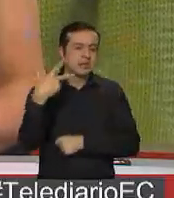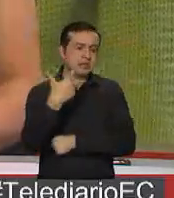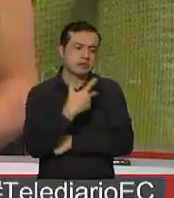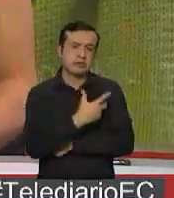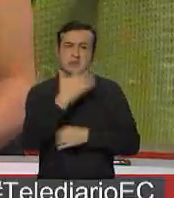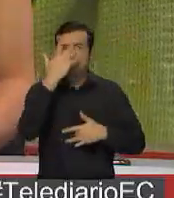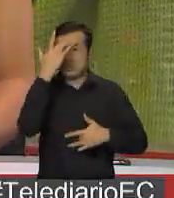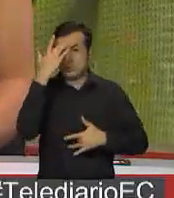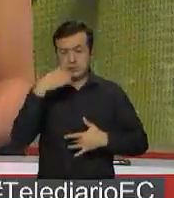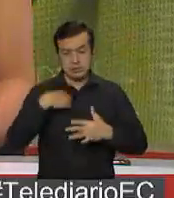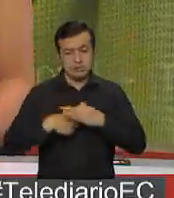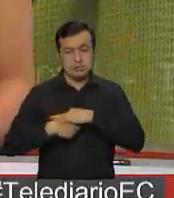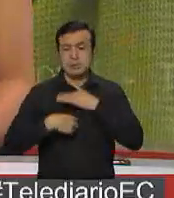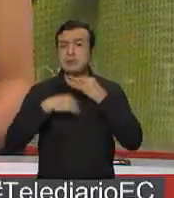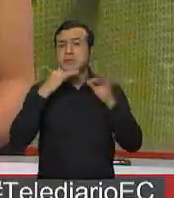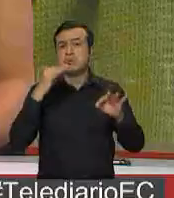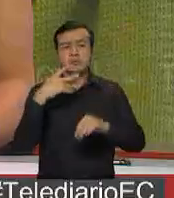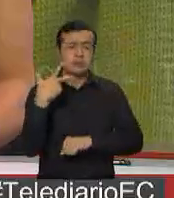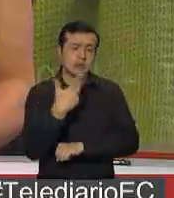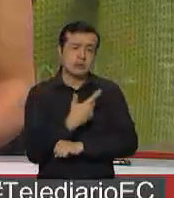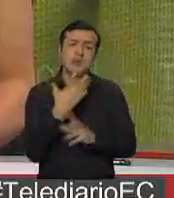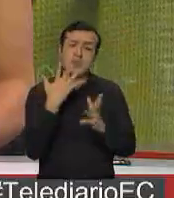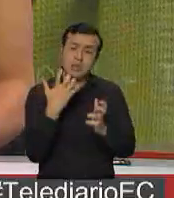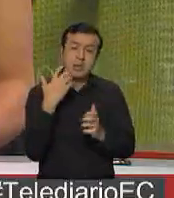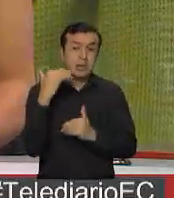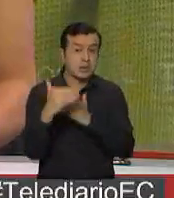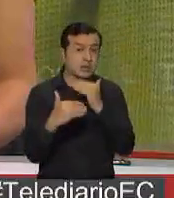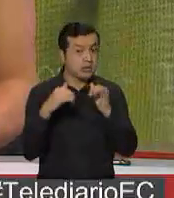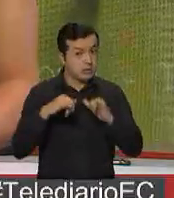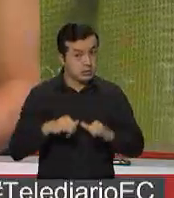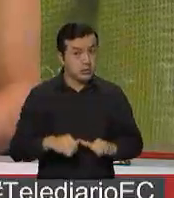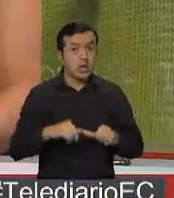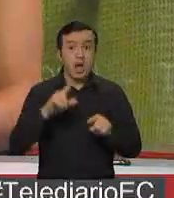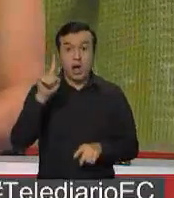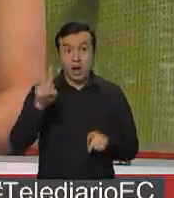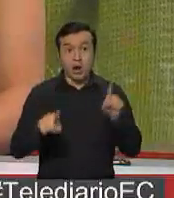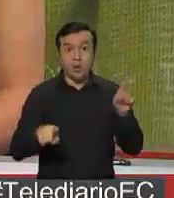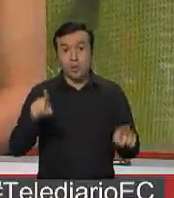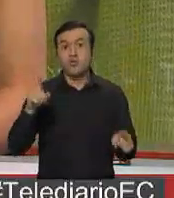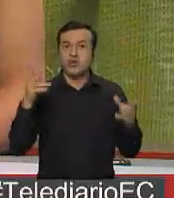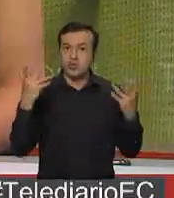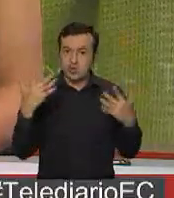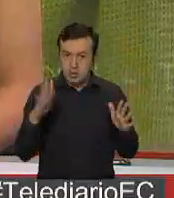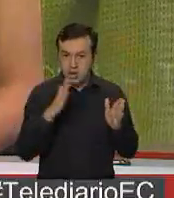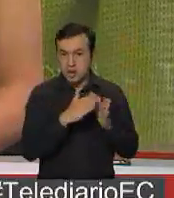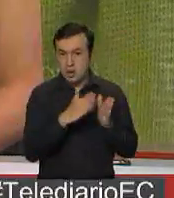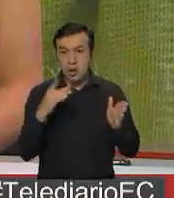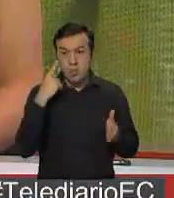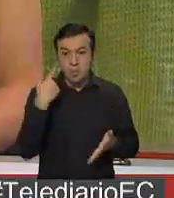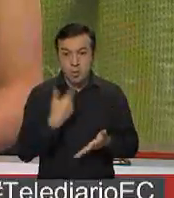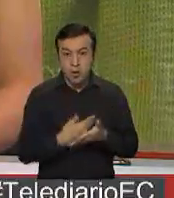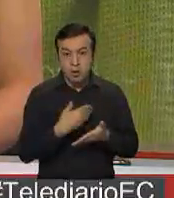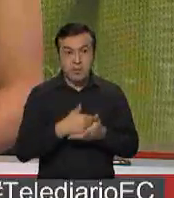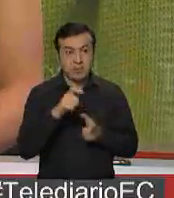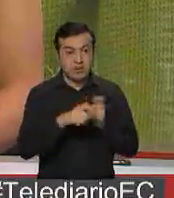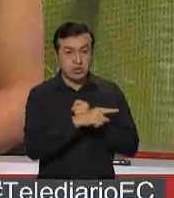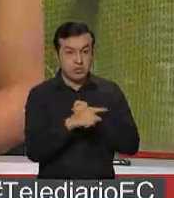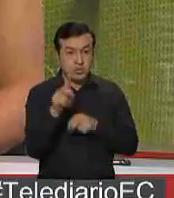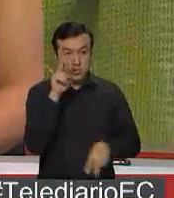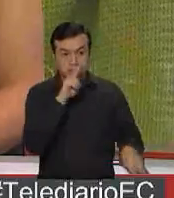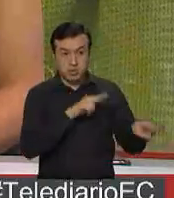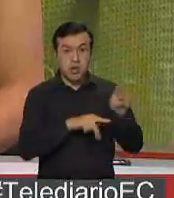el coronavirus y los laboratorios avanzan en su desarrollo. Algunos ahora han alcanzado la etapa de ensayos en humanos y están